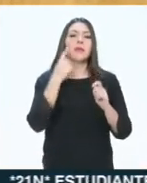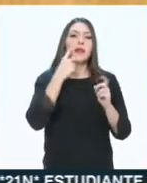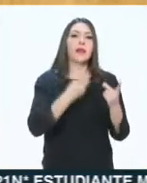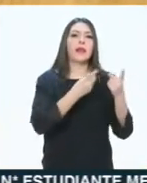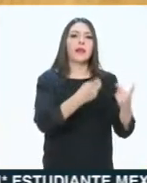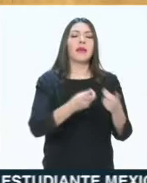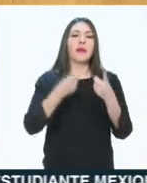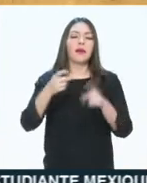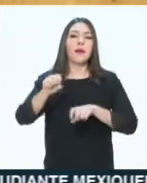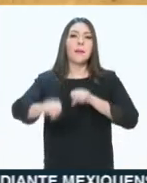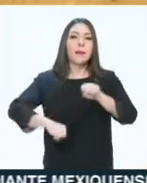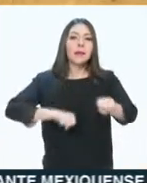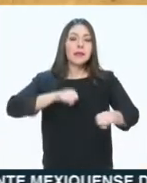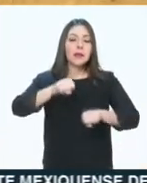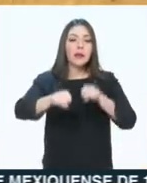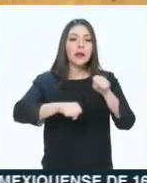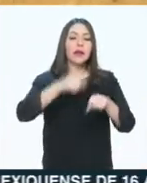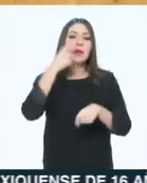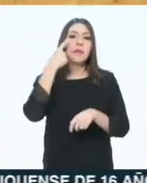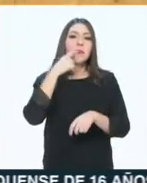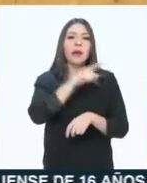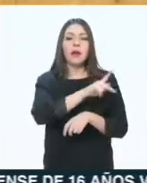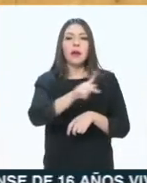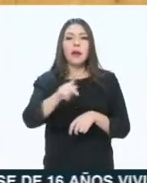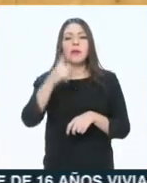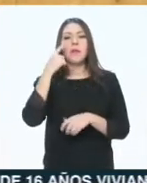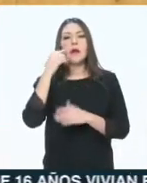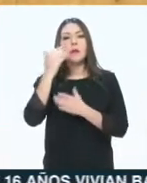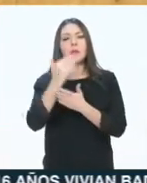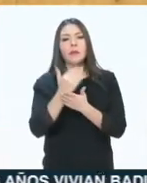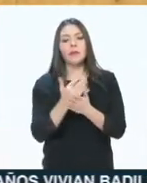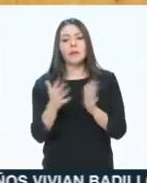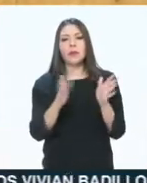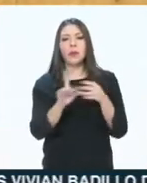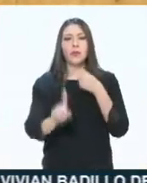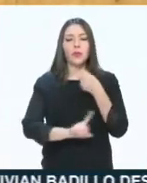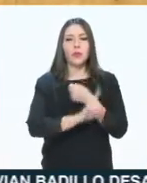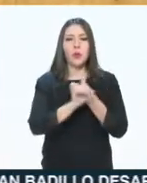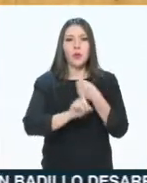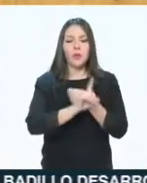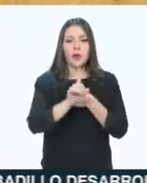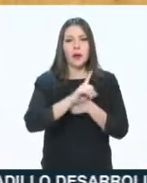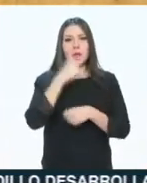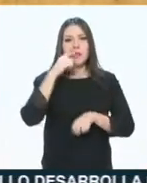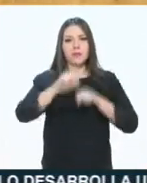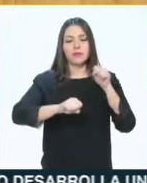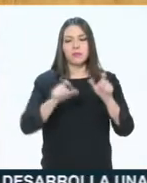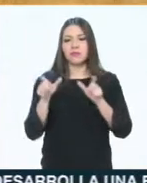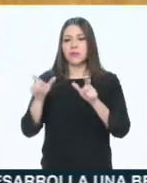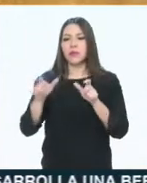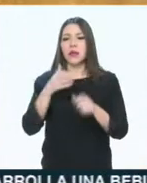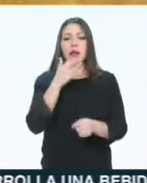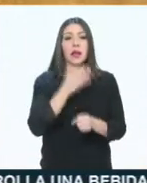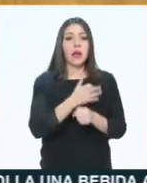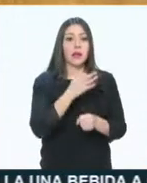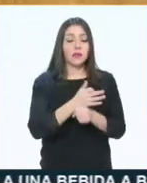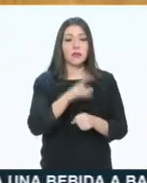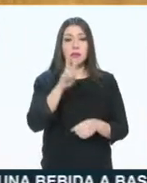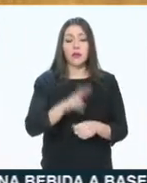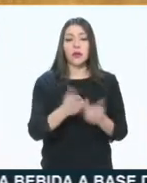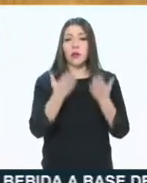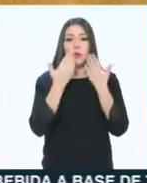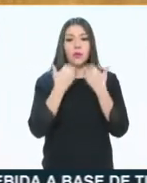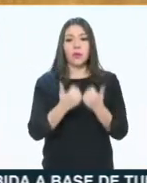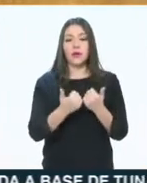nos permitirá por lo menos paliar esta situación, dado que sí tenemos restricción ahorita porque no